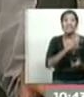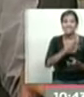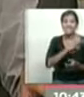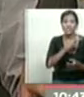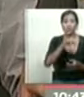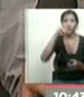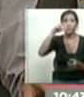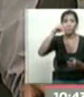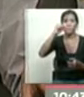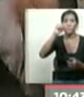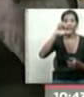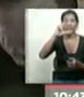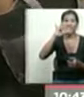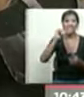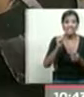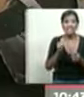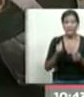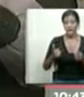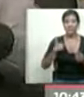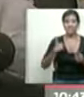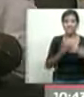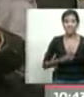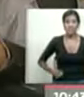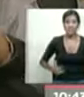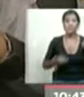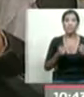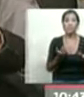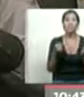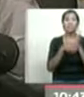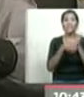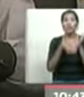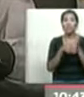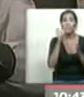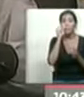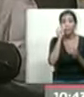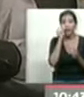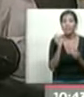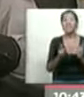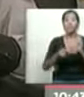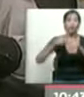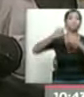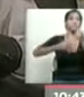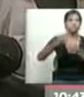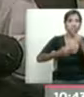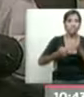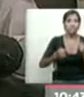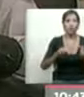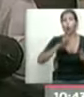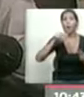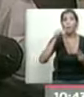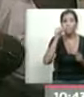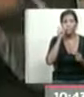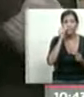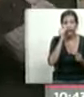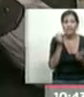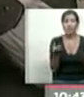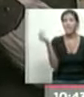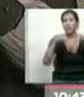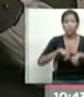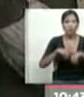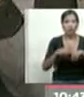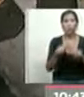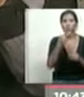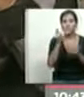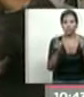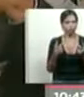que le condonó la deuda al papá y que después de que se muere el papá dice, bueno, es que el que era corrupto era mi papá, que andaba con unos convenios ahí con los Kirchner, pero yo